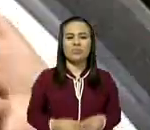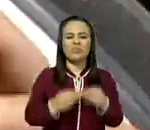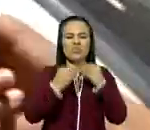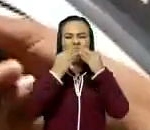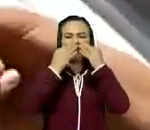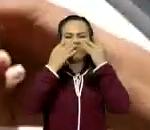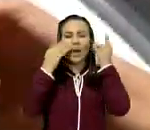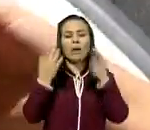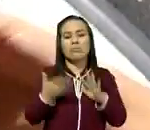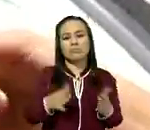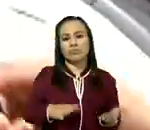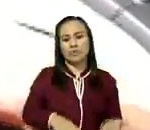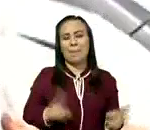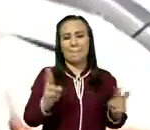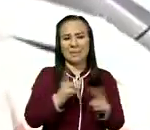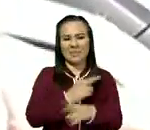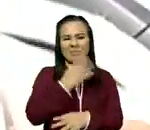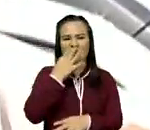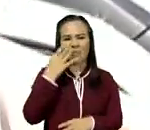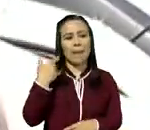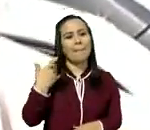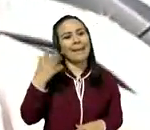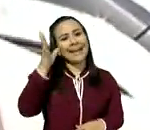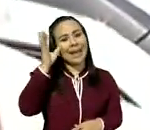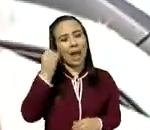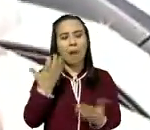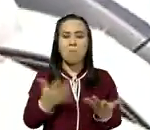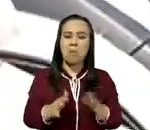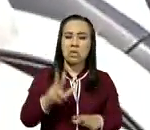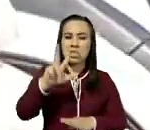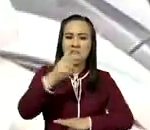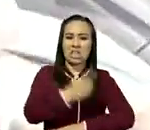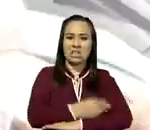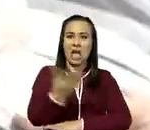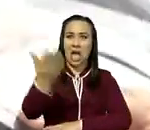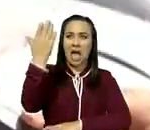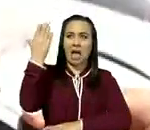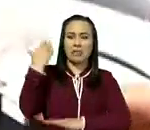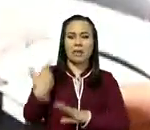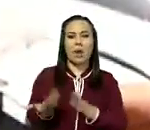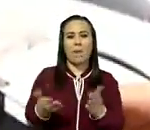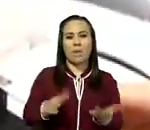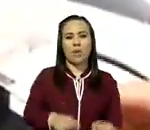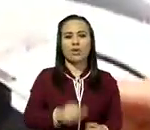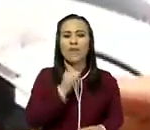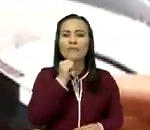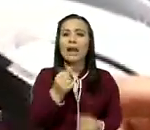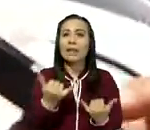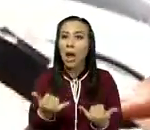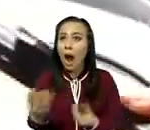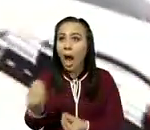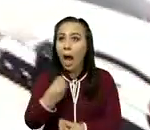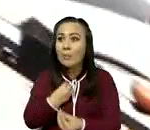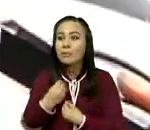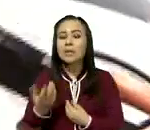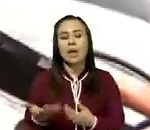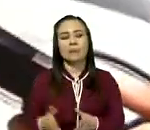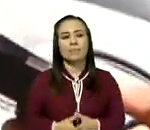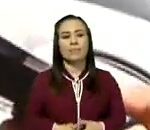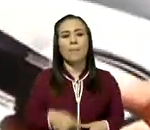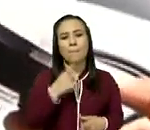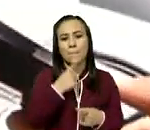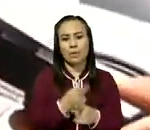de putrefacción. Se calcula más o menos 3 días en el lugar. Todavía no se puede determinar, por eso indico